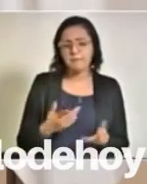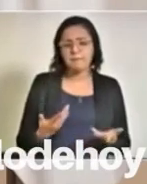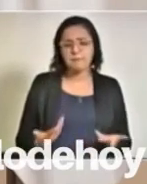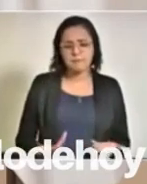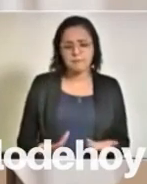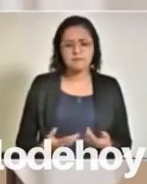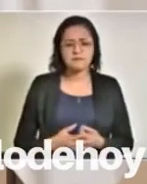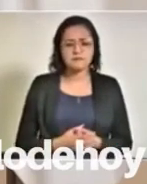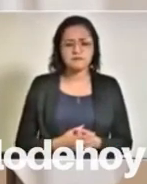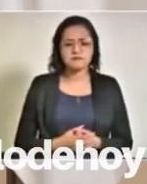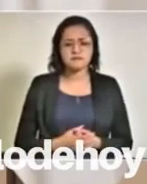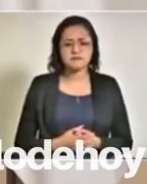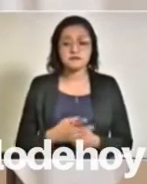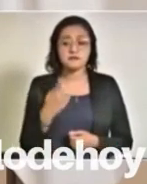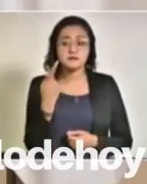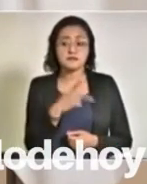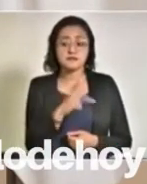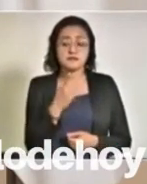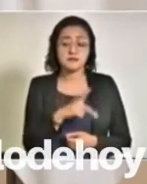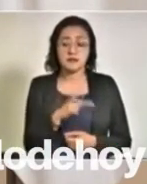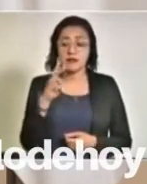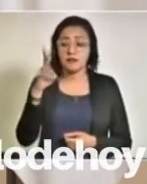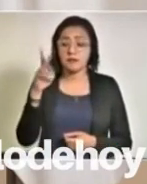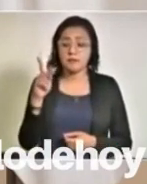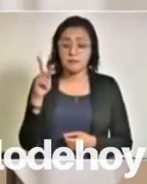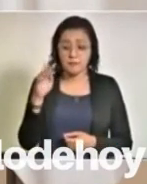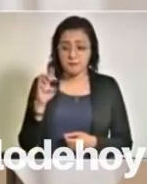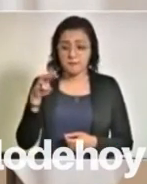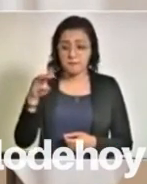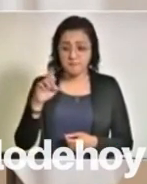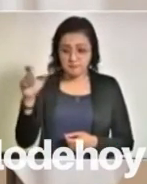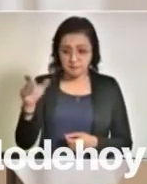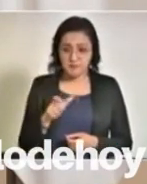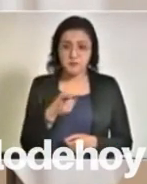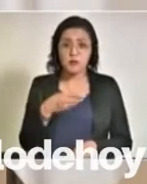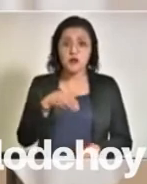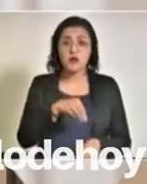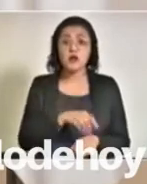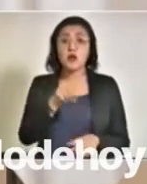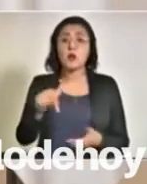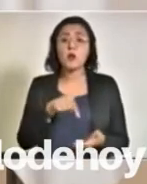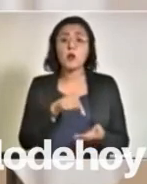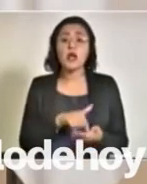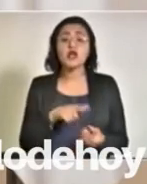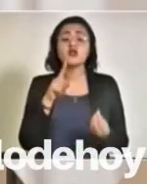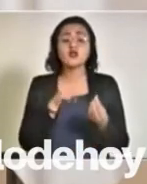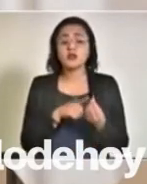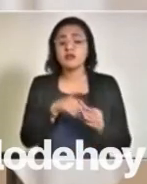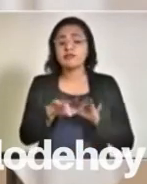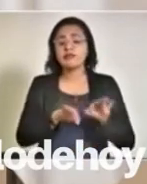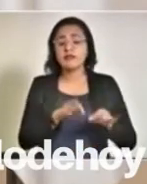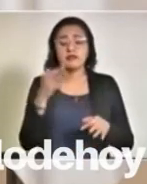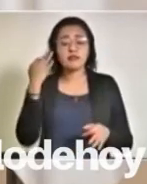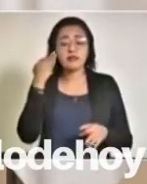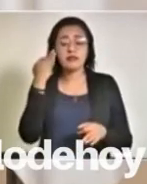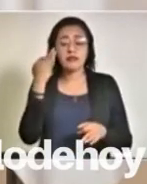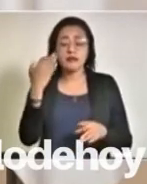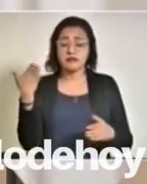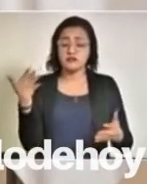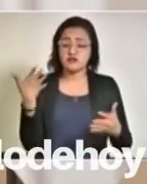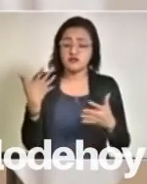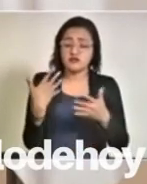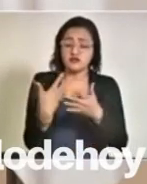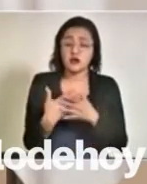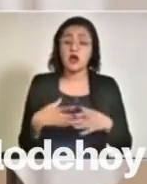el propio pemex establezca los lugares donde ha estado desempeñando su trabajo como un